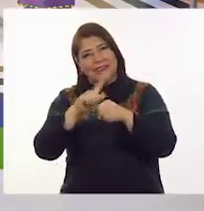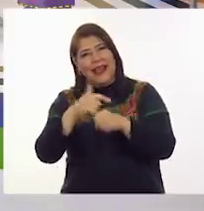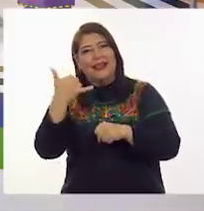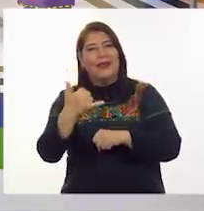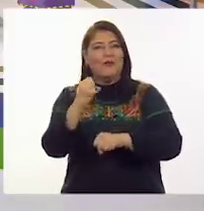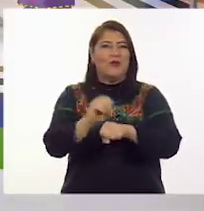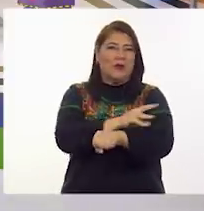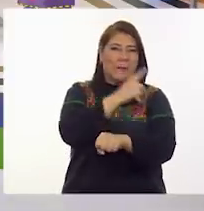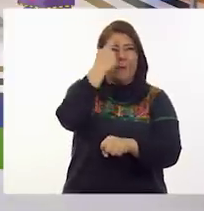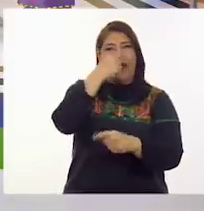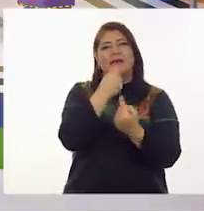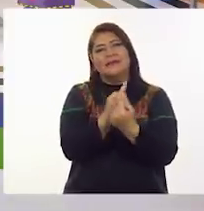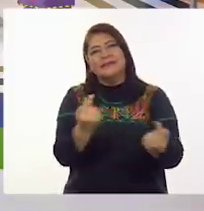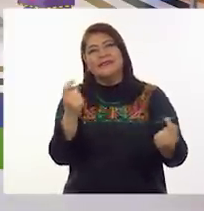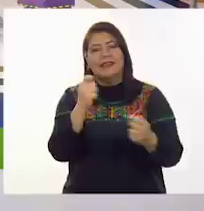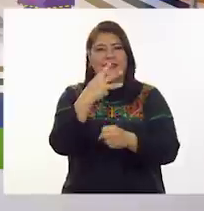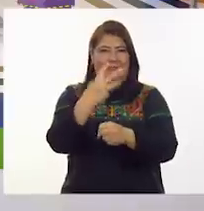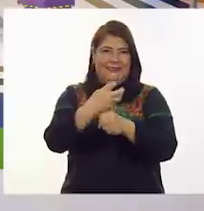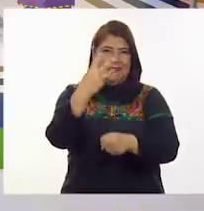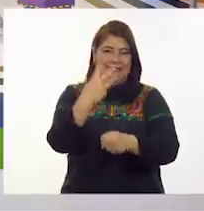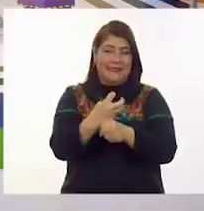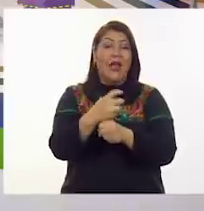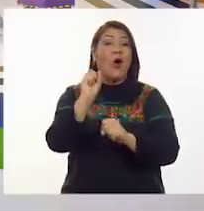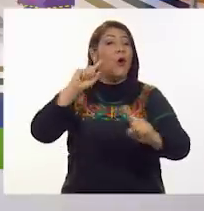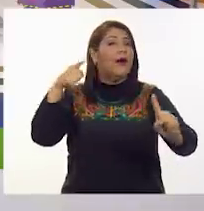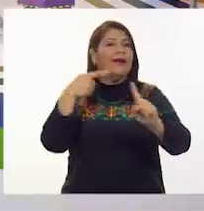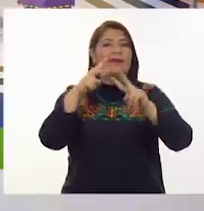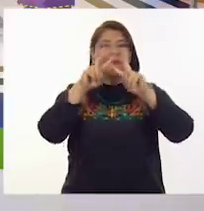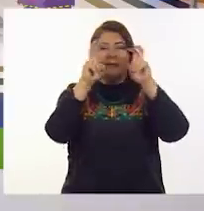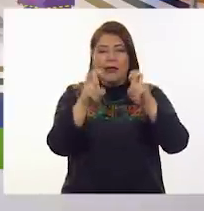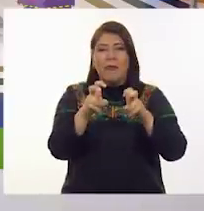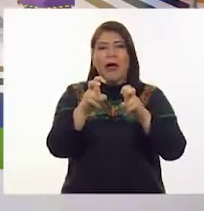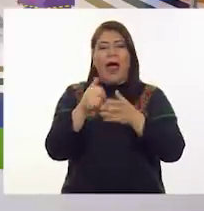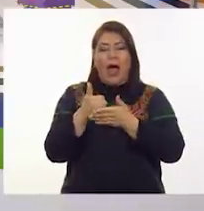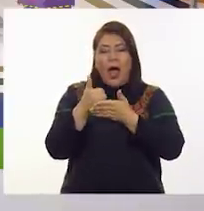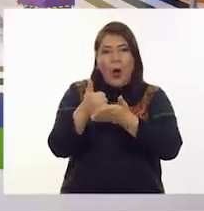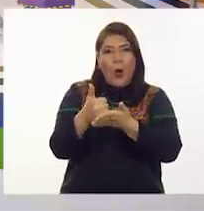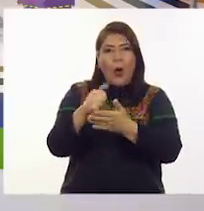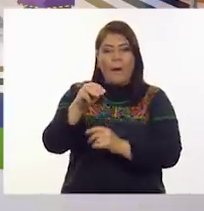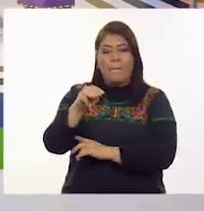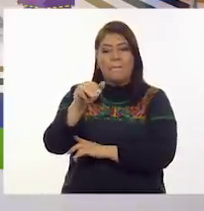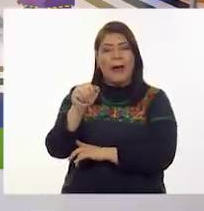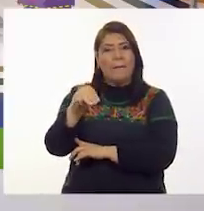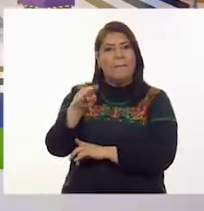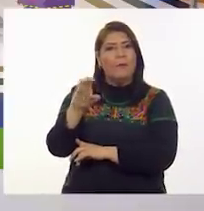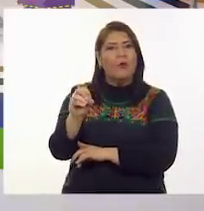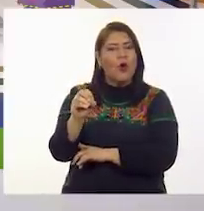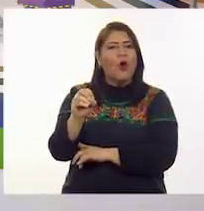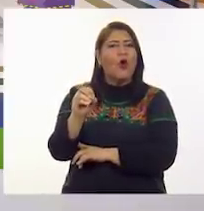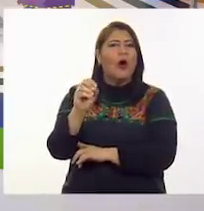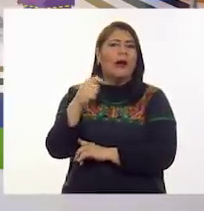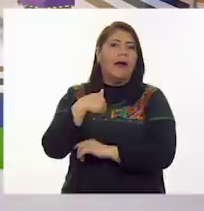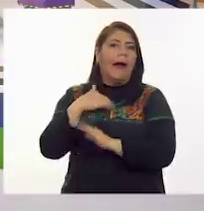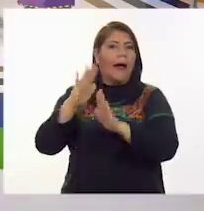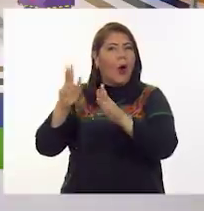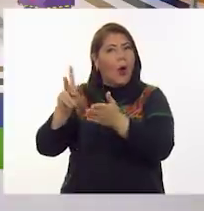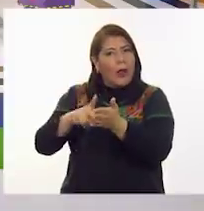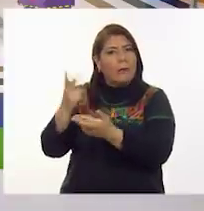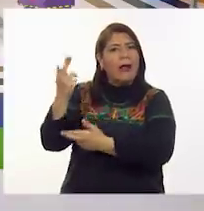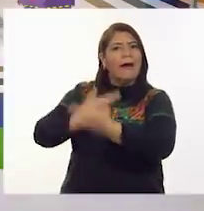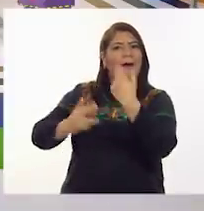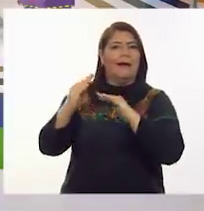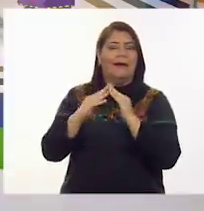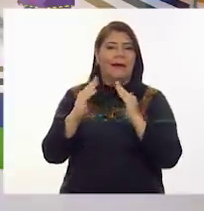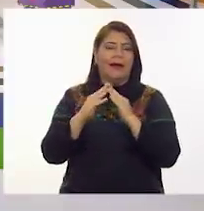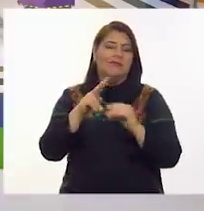de tercer grado de primaria. Y nuestro tema es, ayudo a Mambo a regresar a casa. Mambo es mi perrito. Pero bueno,